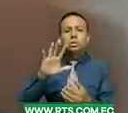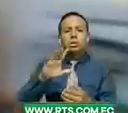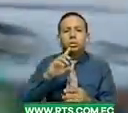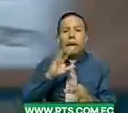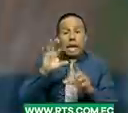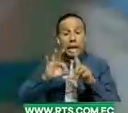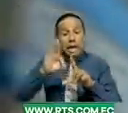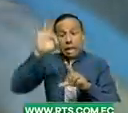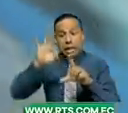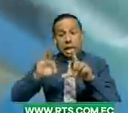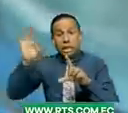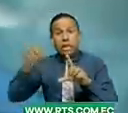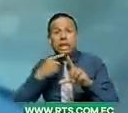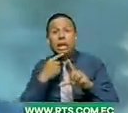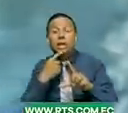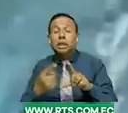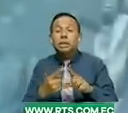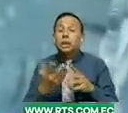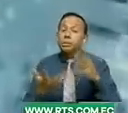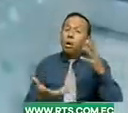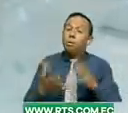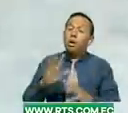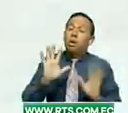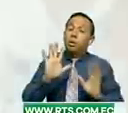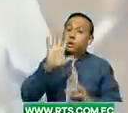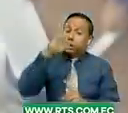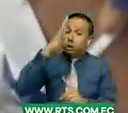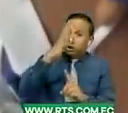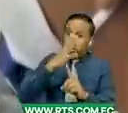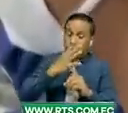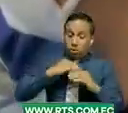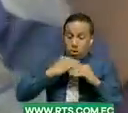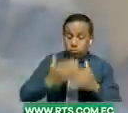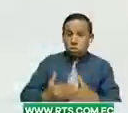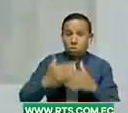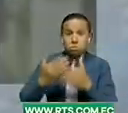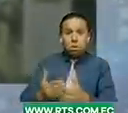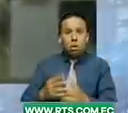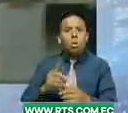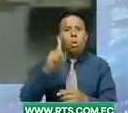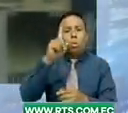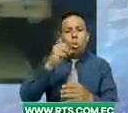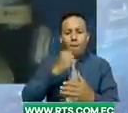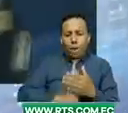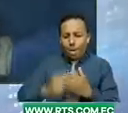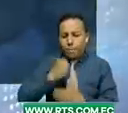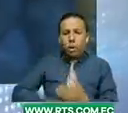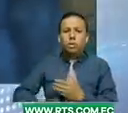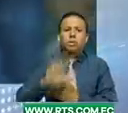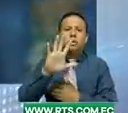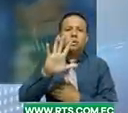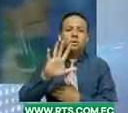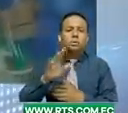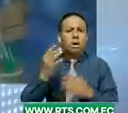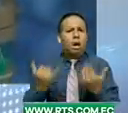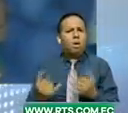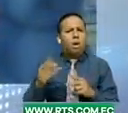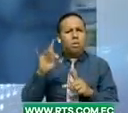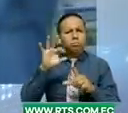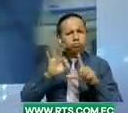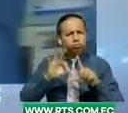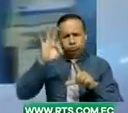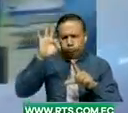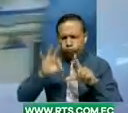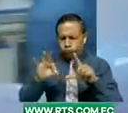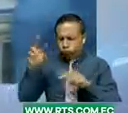de embarazos hay un quintillizo. Este es el segundo quintillizo que tenemos este año y haciendo una estadística y dividiendo por el